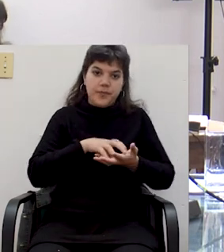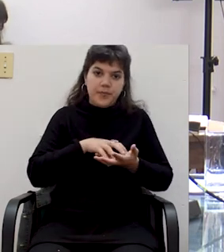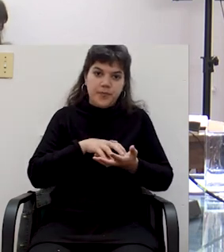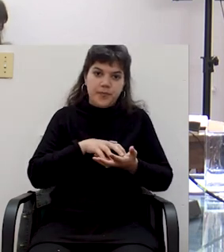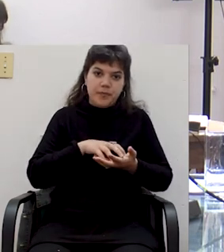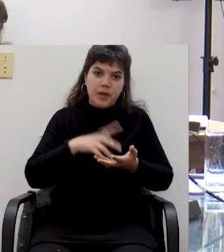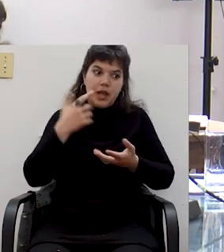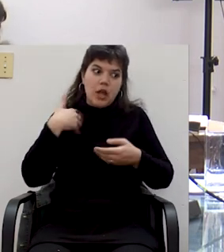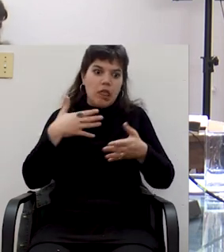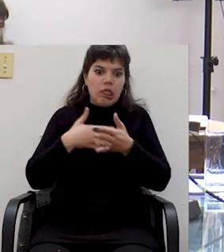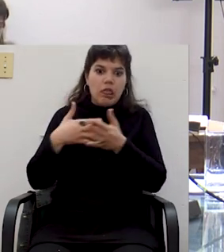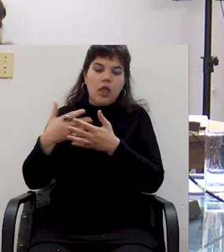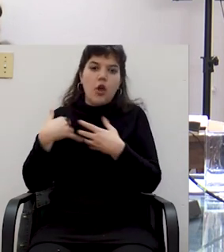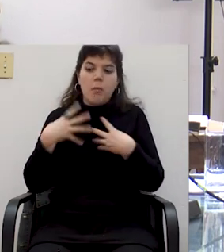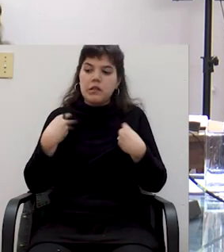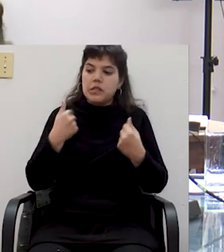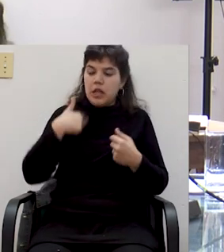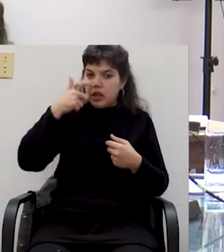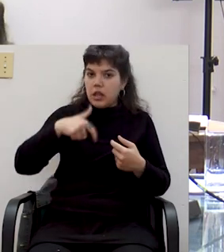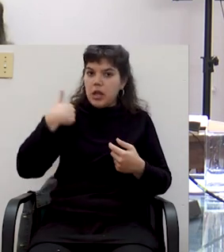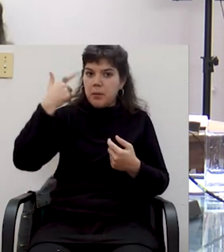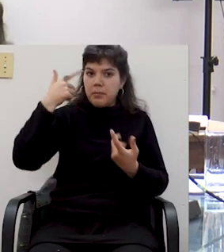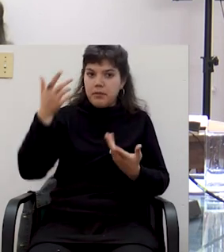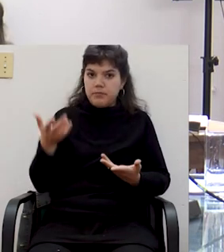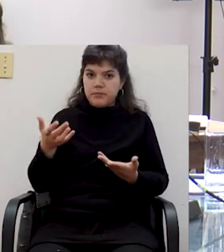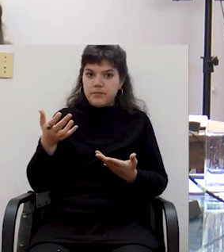pensar cómo incluir el sentir en el hacer.